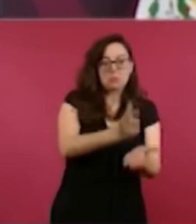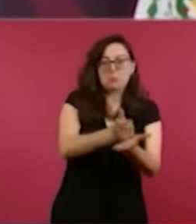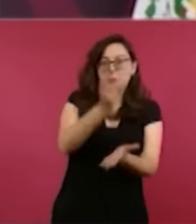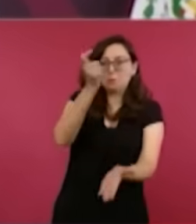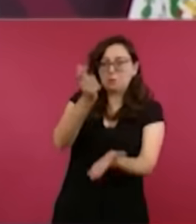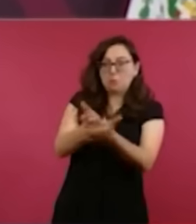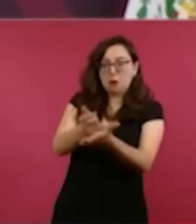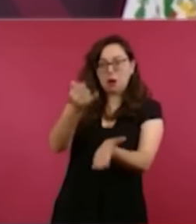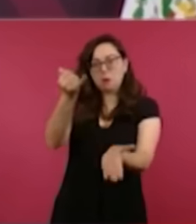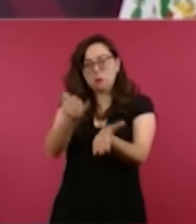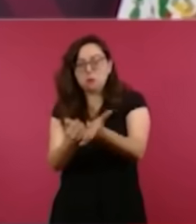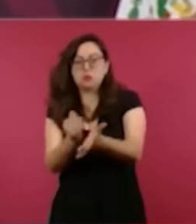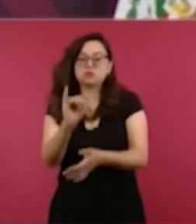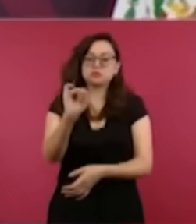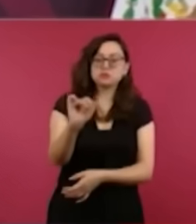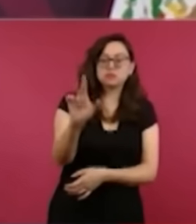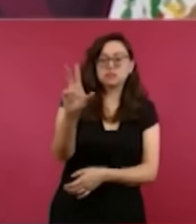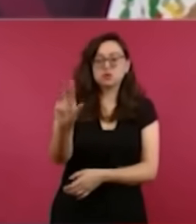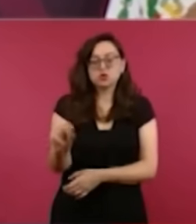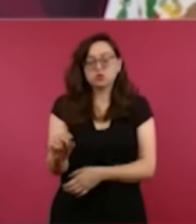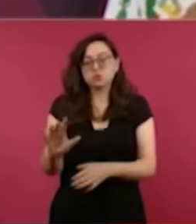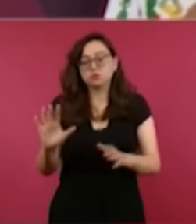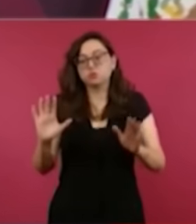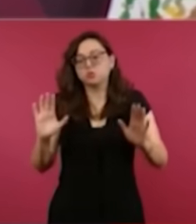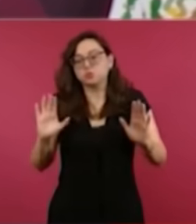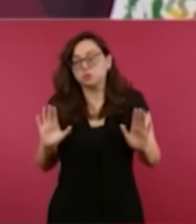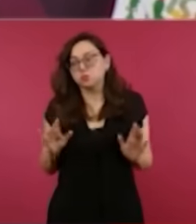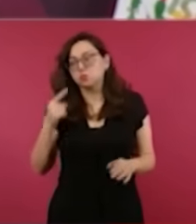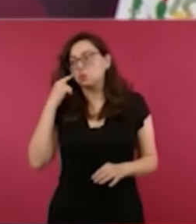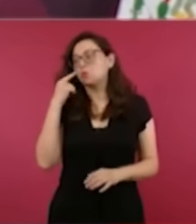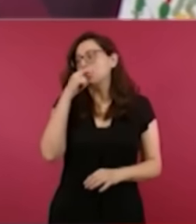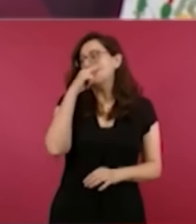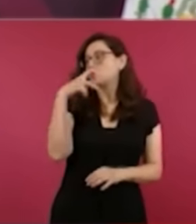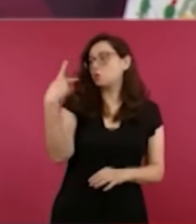Este es un asunto que se tiene que resolver de otra manera. Bueno, pues ahí está.